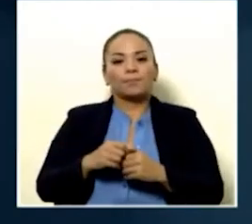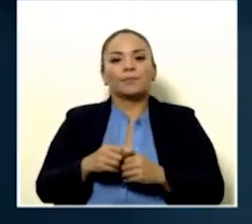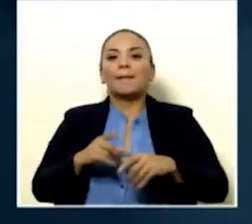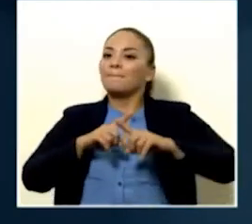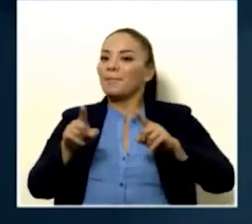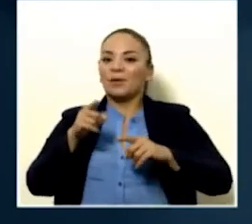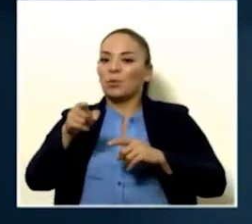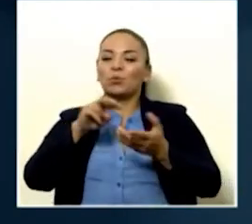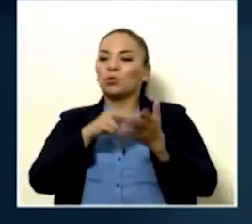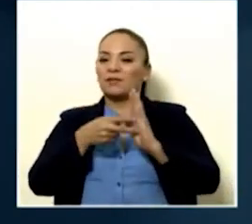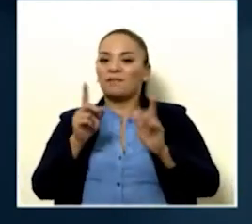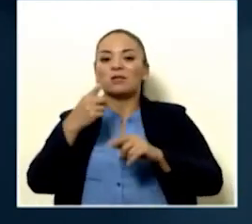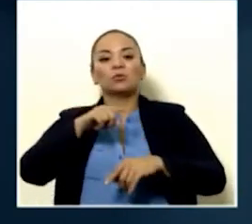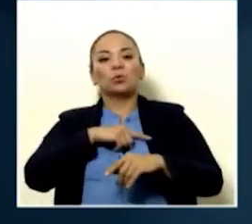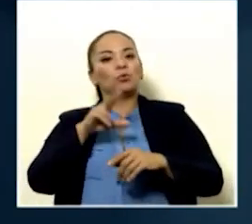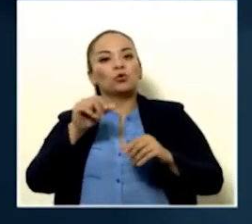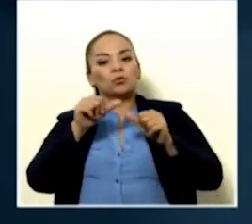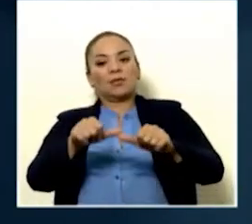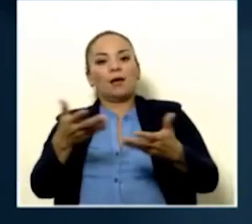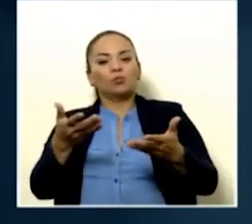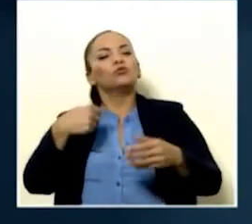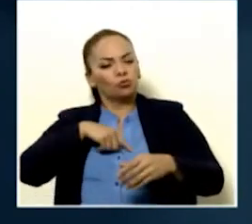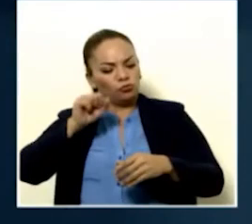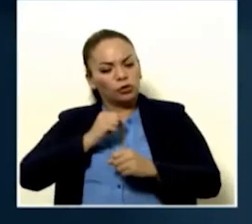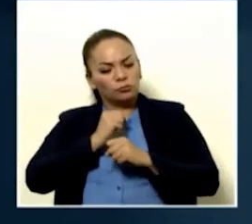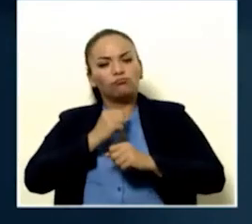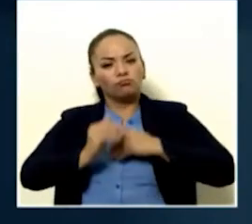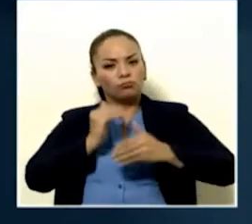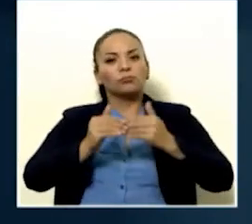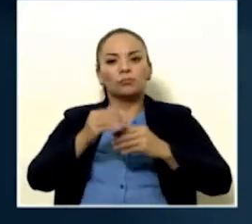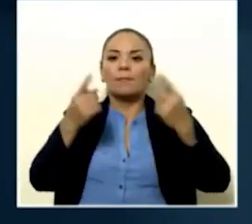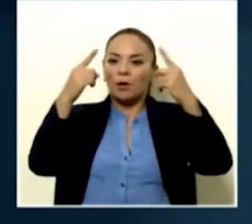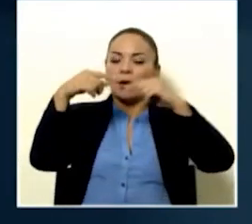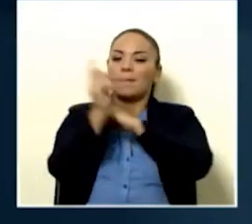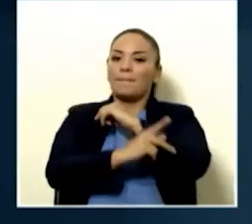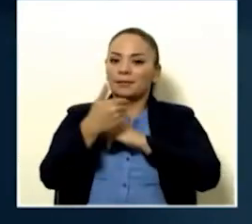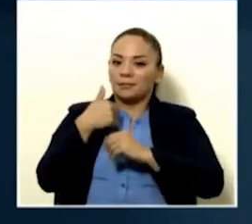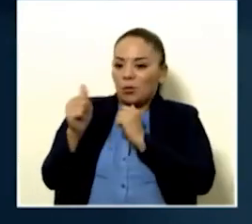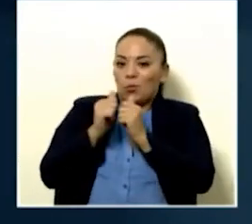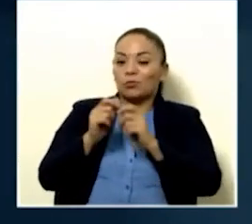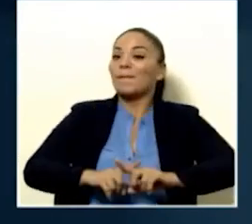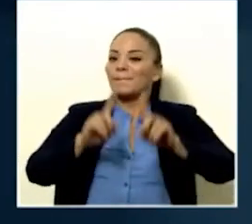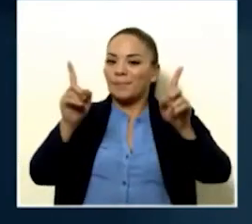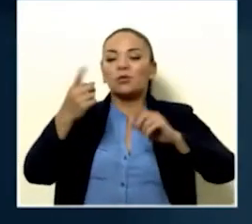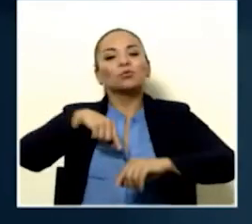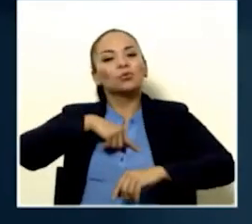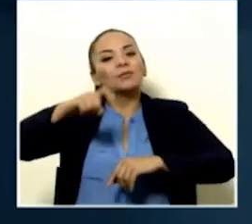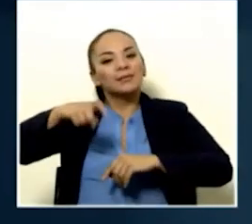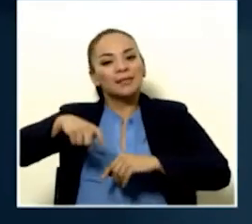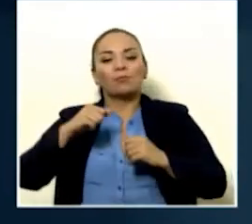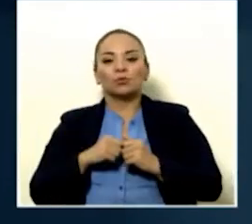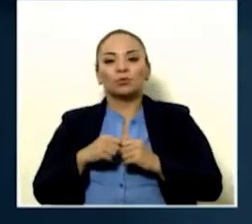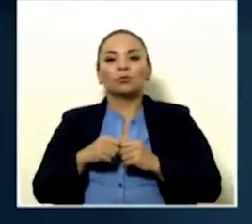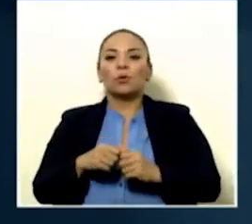significa que no sigamos con todas las gestiones pues que el país requiere para tener el concurso. Sin embargo, necesitamos